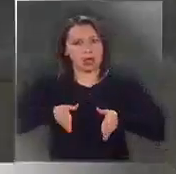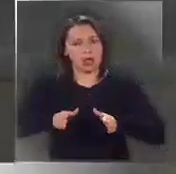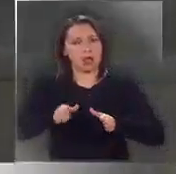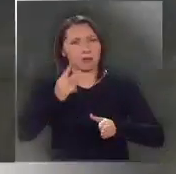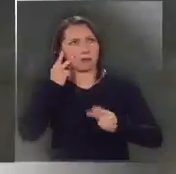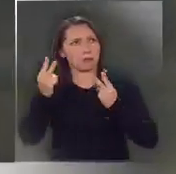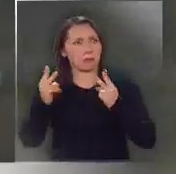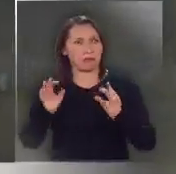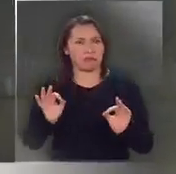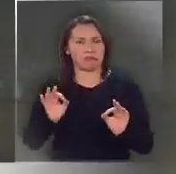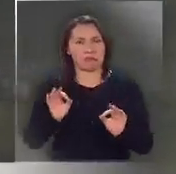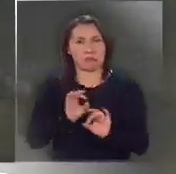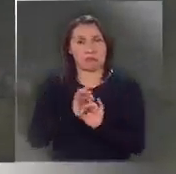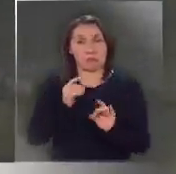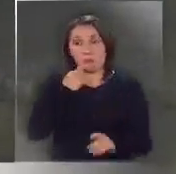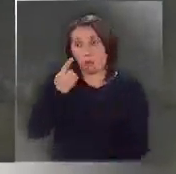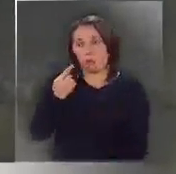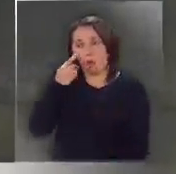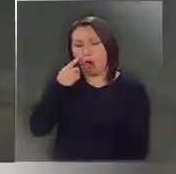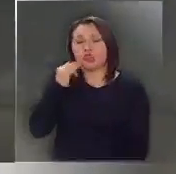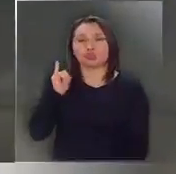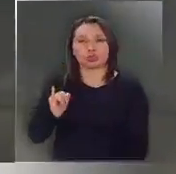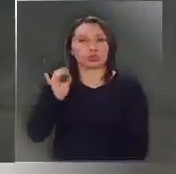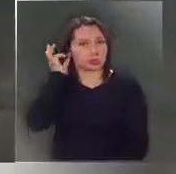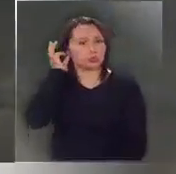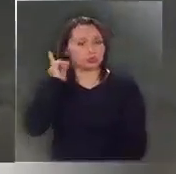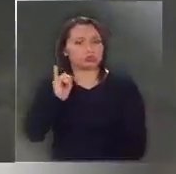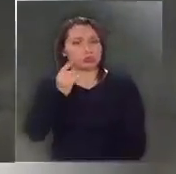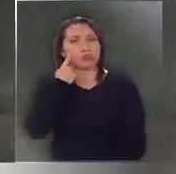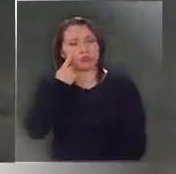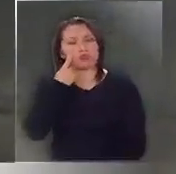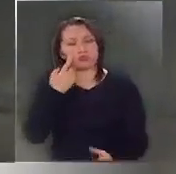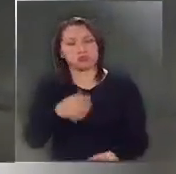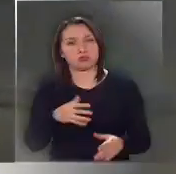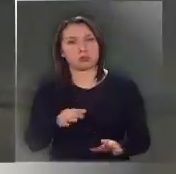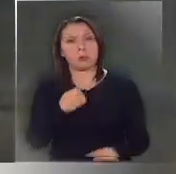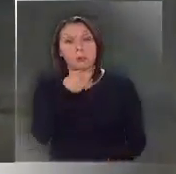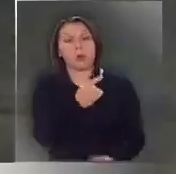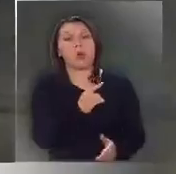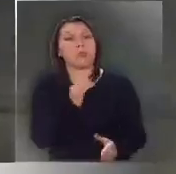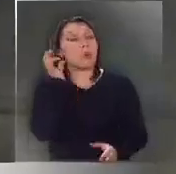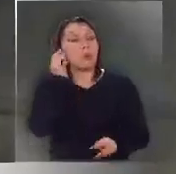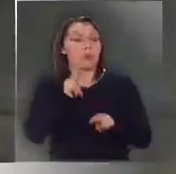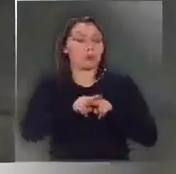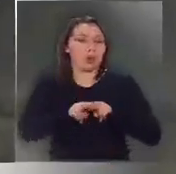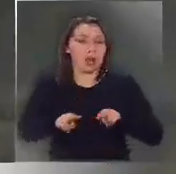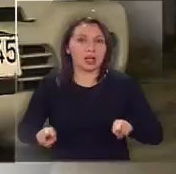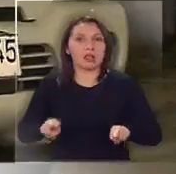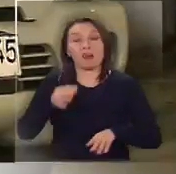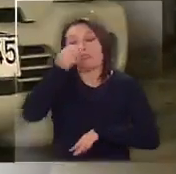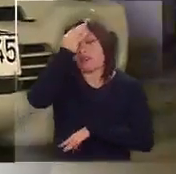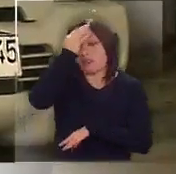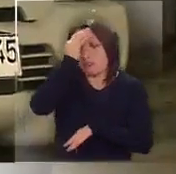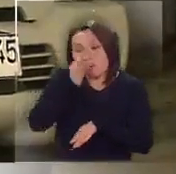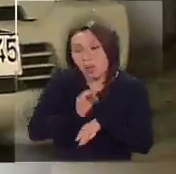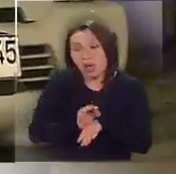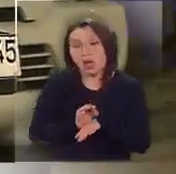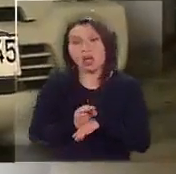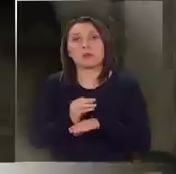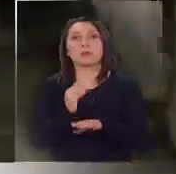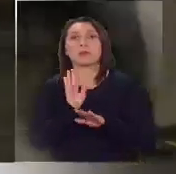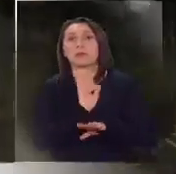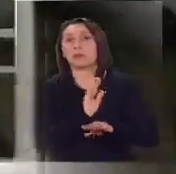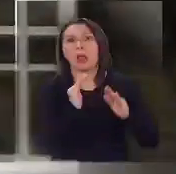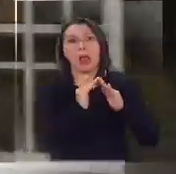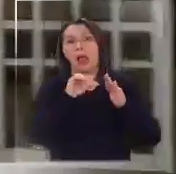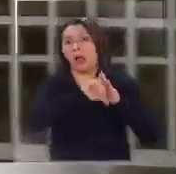es tranquilo acá. ¿Conocieron a las personas aquí? Sí, la señora María, sí. ¿Y ella conocía tranquila? ¿Cómo era ella? Tranquila, estaba enferma, vivía en su